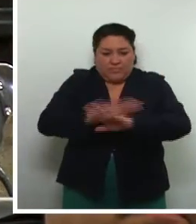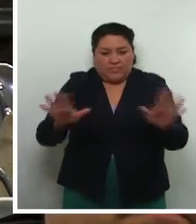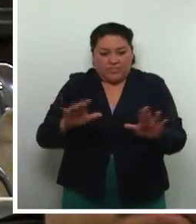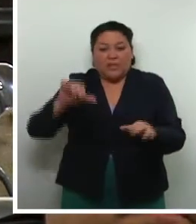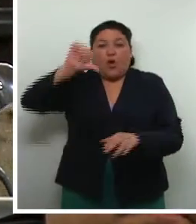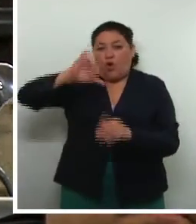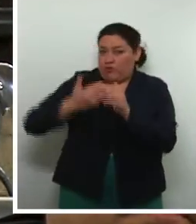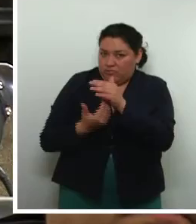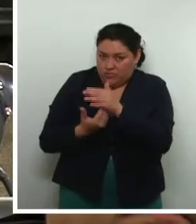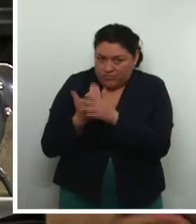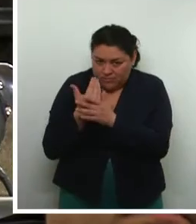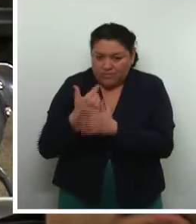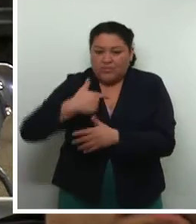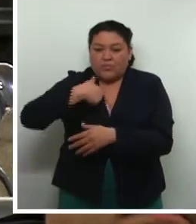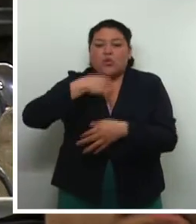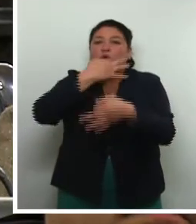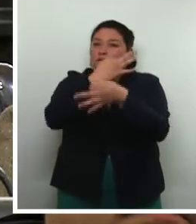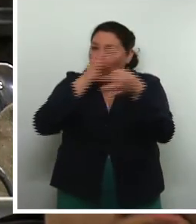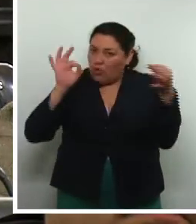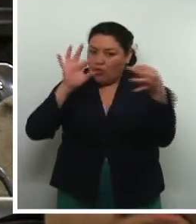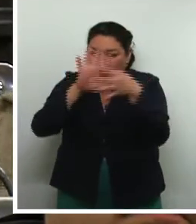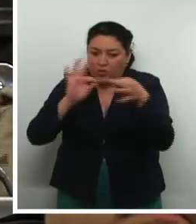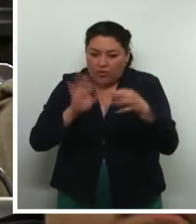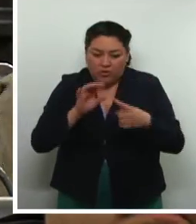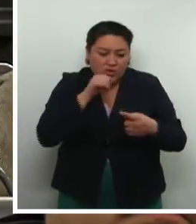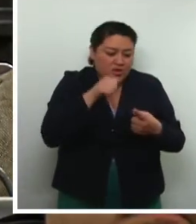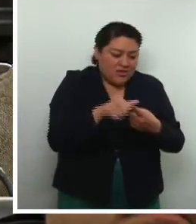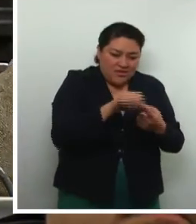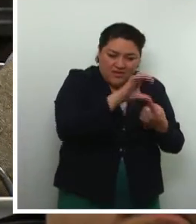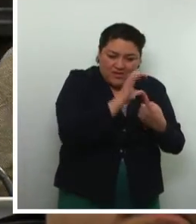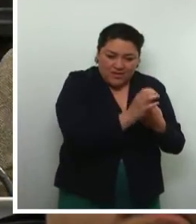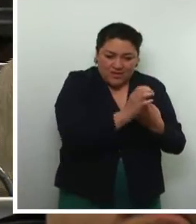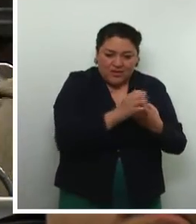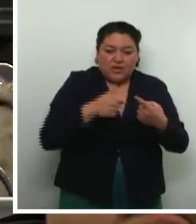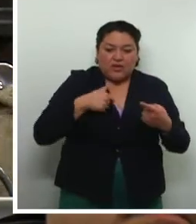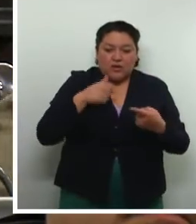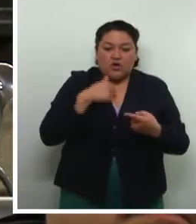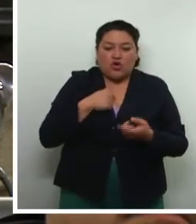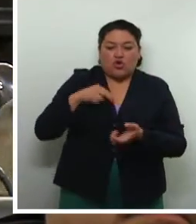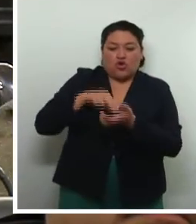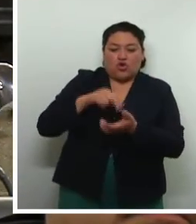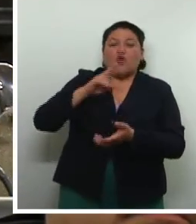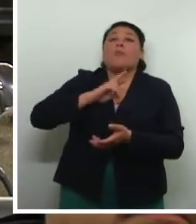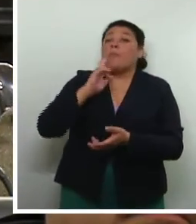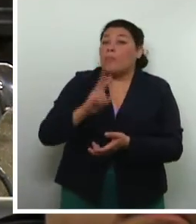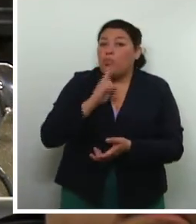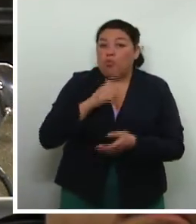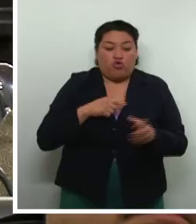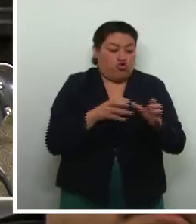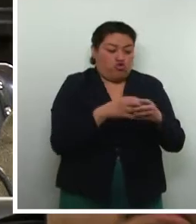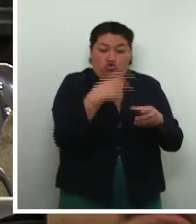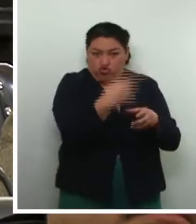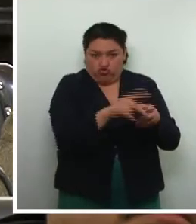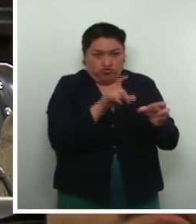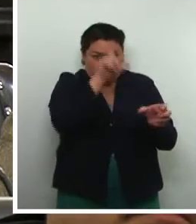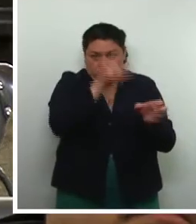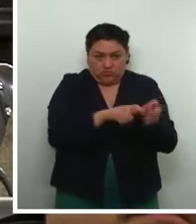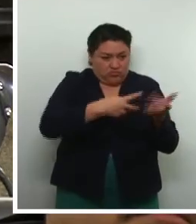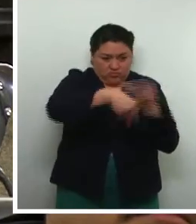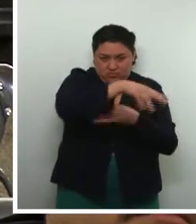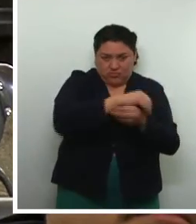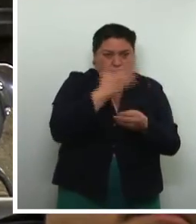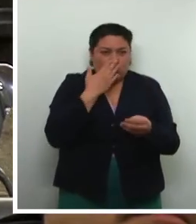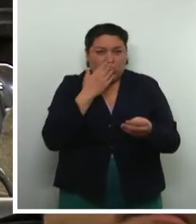hoy en la mañana, y no me dejarán mentir quienes estuvieron en la comisión, nada más en uso del derecho de voz, porque no soy miembro de la Comisión de Desarrollo